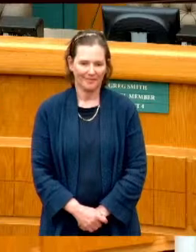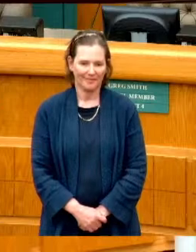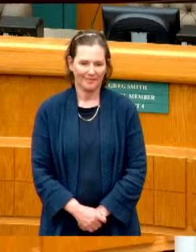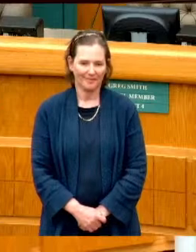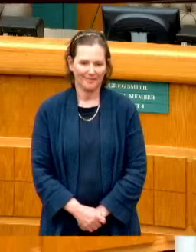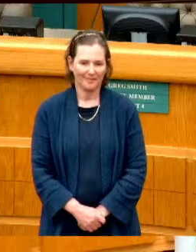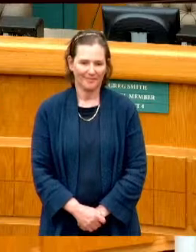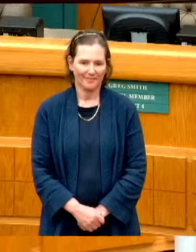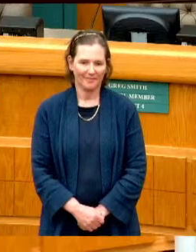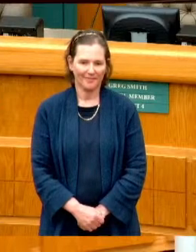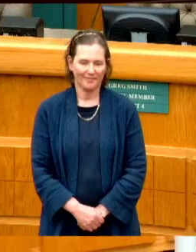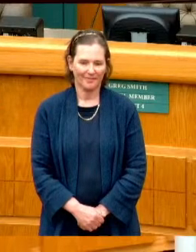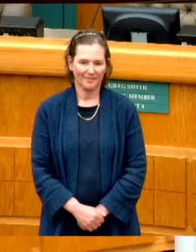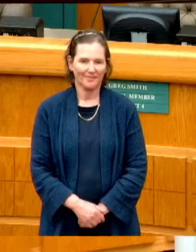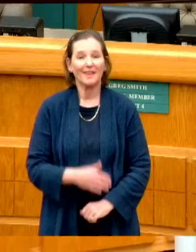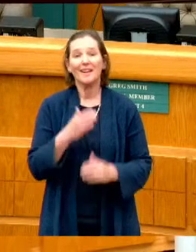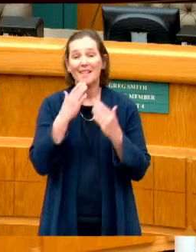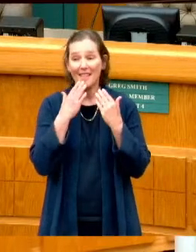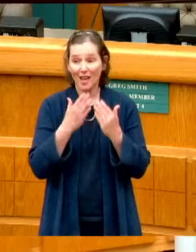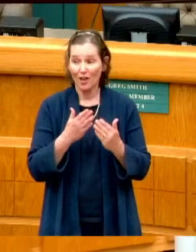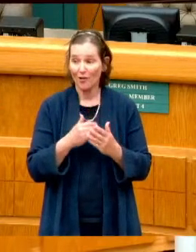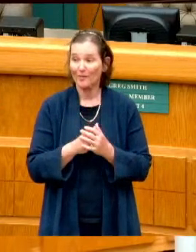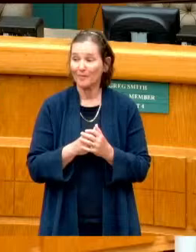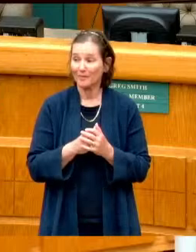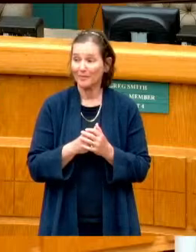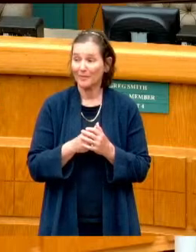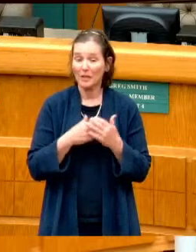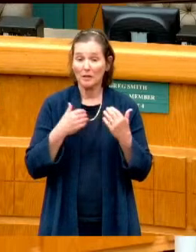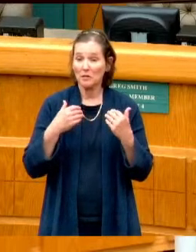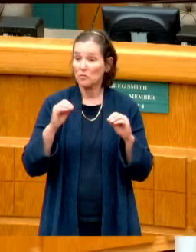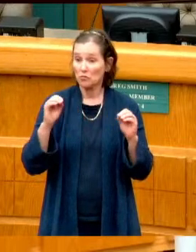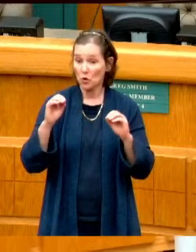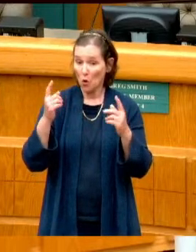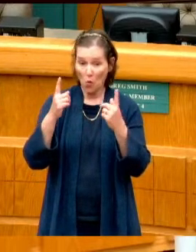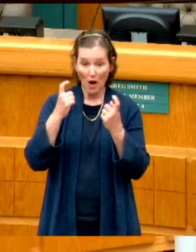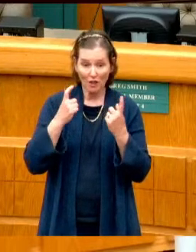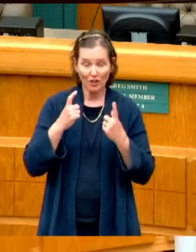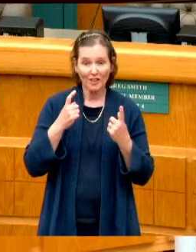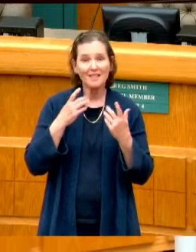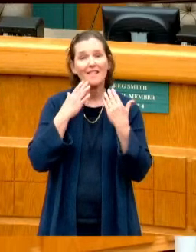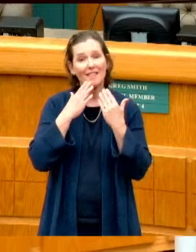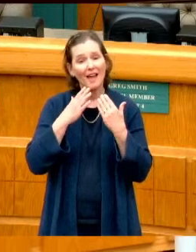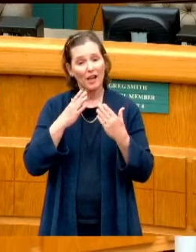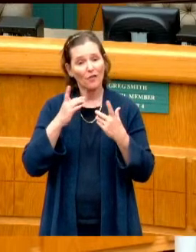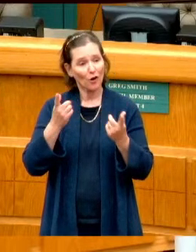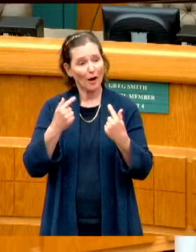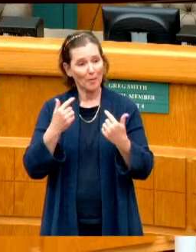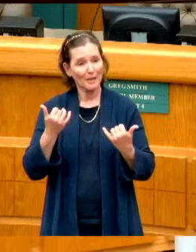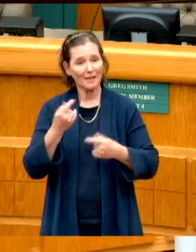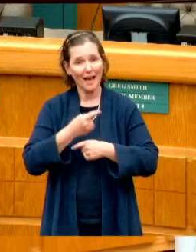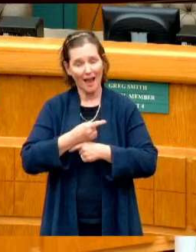semana. Thank you. Seeing no questions, thank you for being with us, and